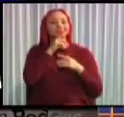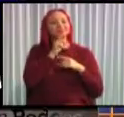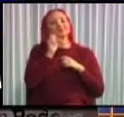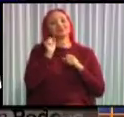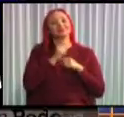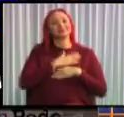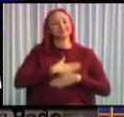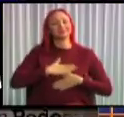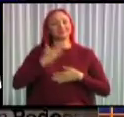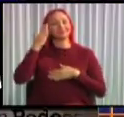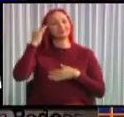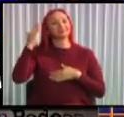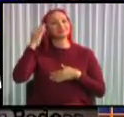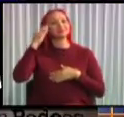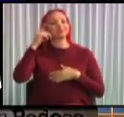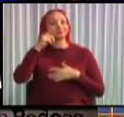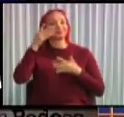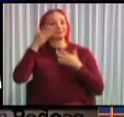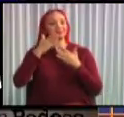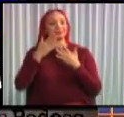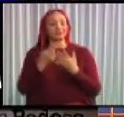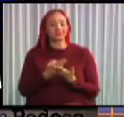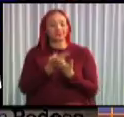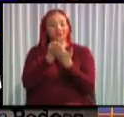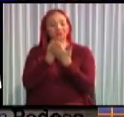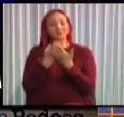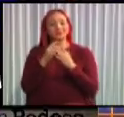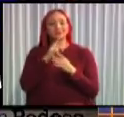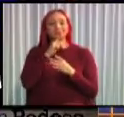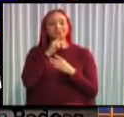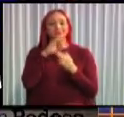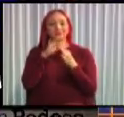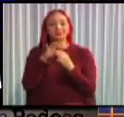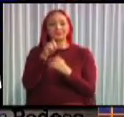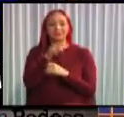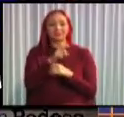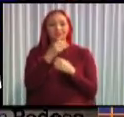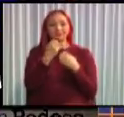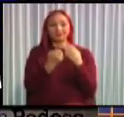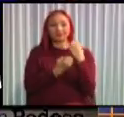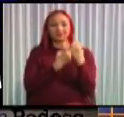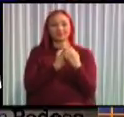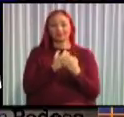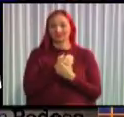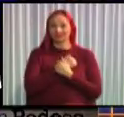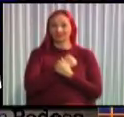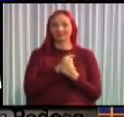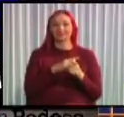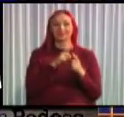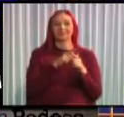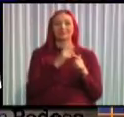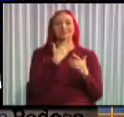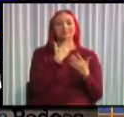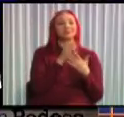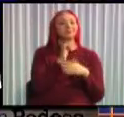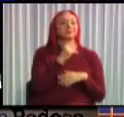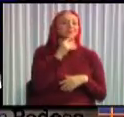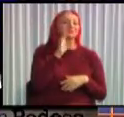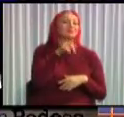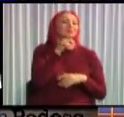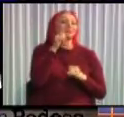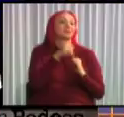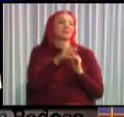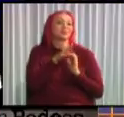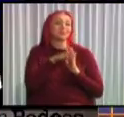pueda disfrutarlo, porque yo sé que usted le daría el valor real en su emoción, en su sentimiento, porque como dicen ellos,